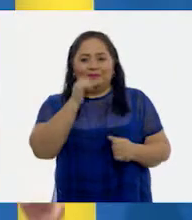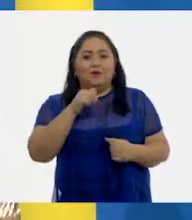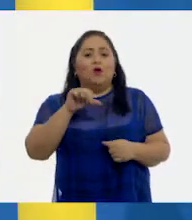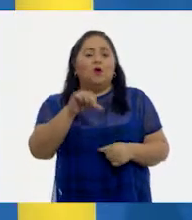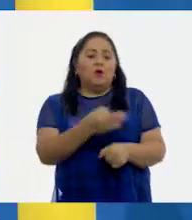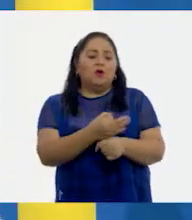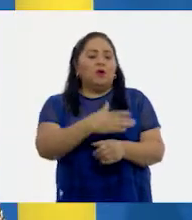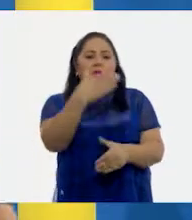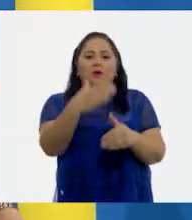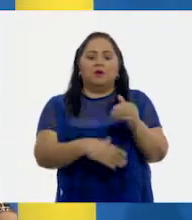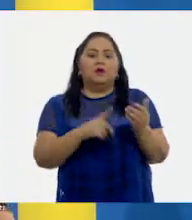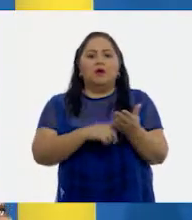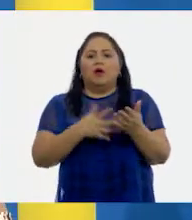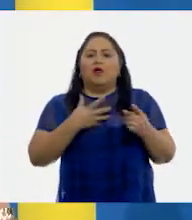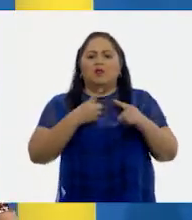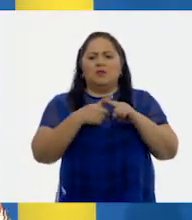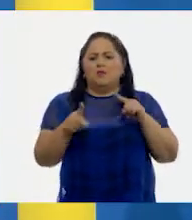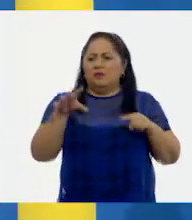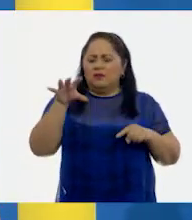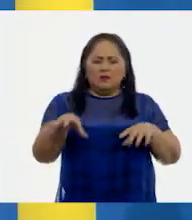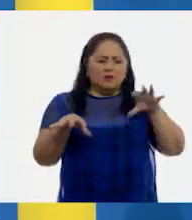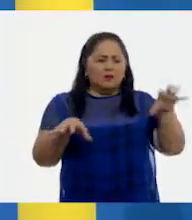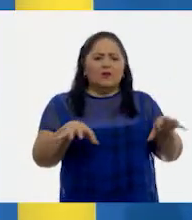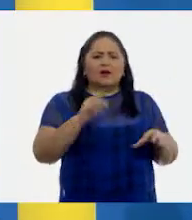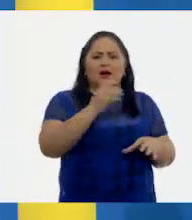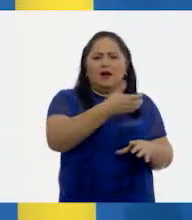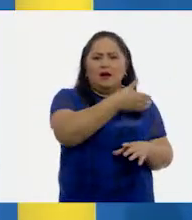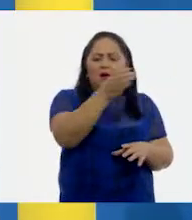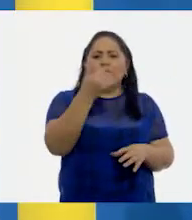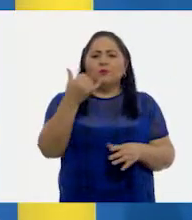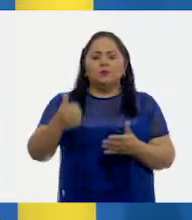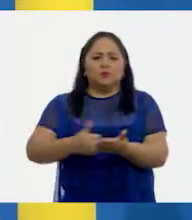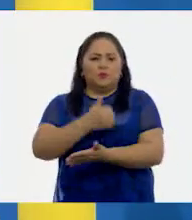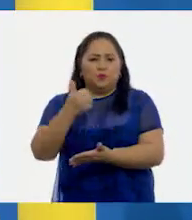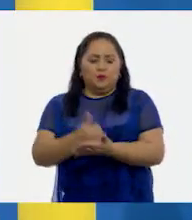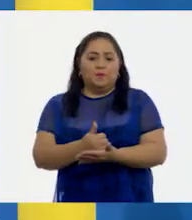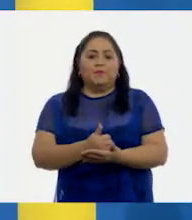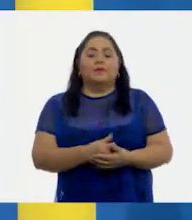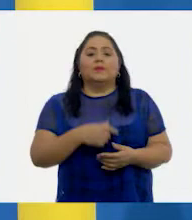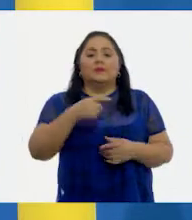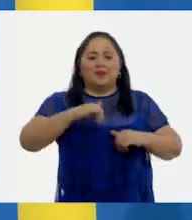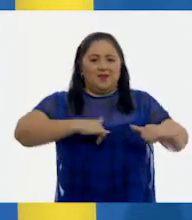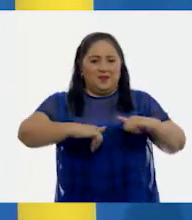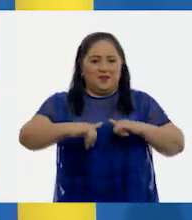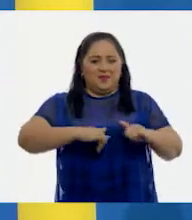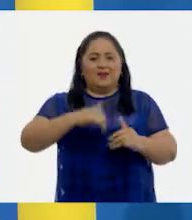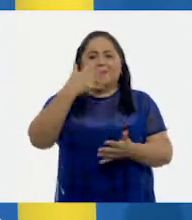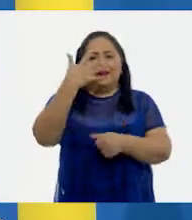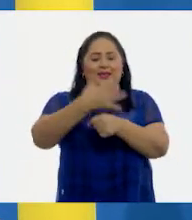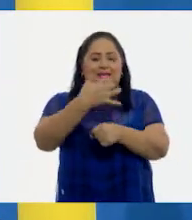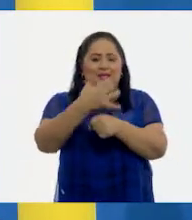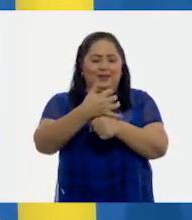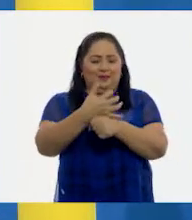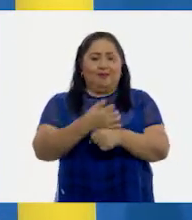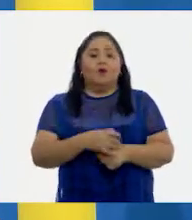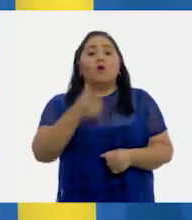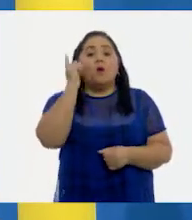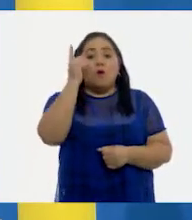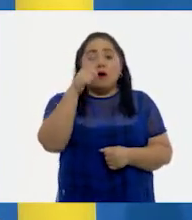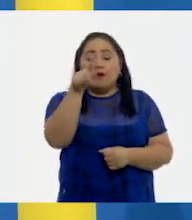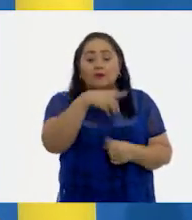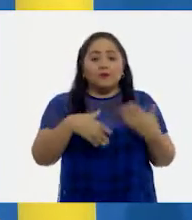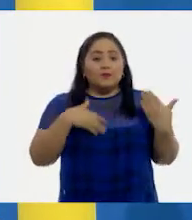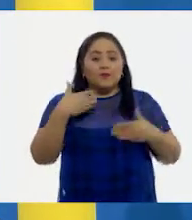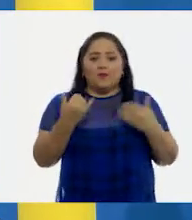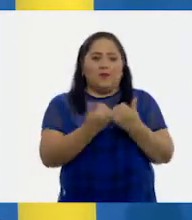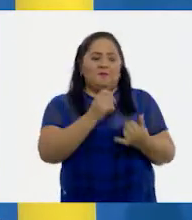hoy hemos terminado con diferencias entre población rural y urbana. Geografía, quinto grado. Espero lo hayan